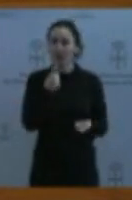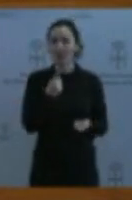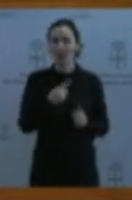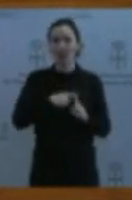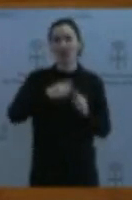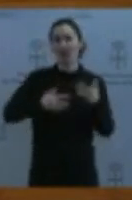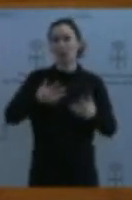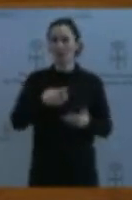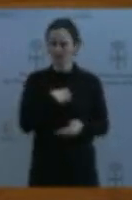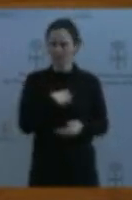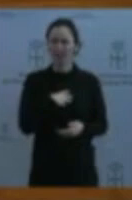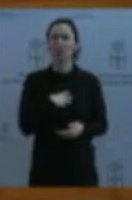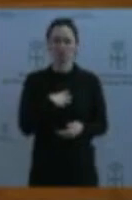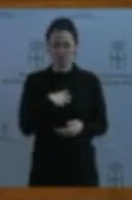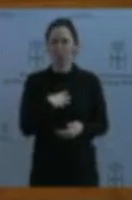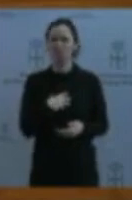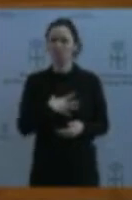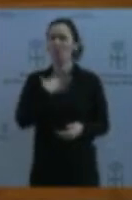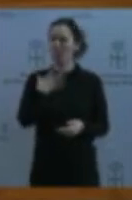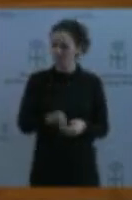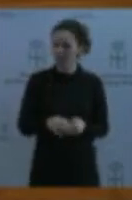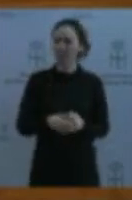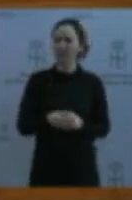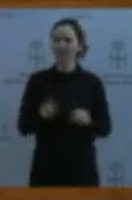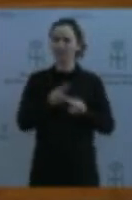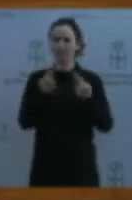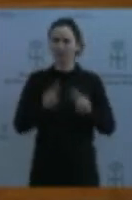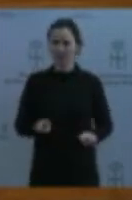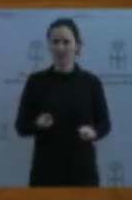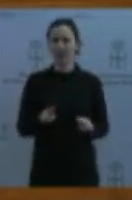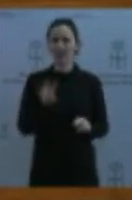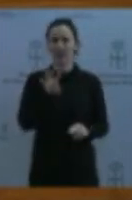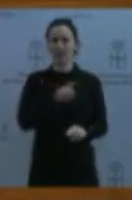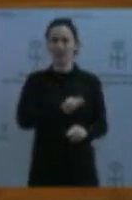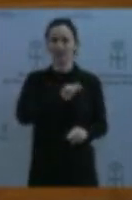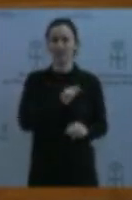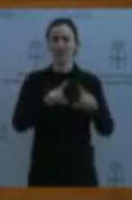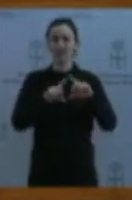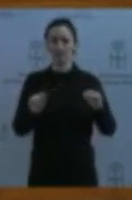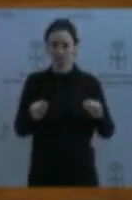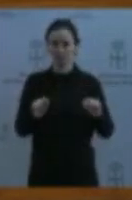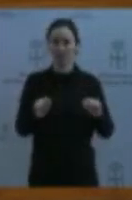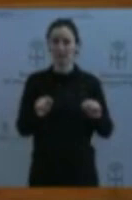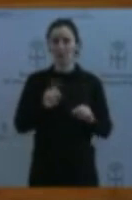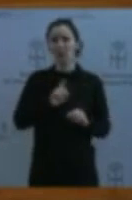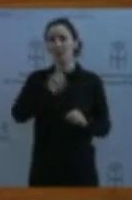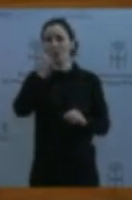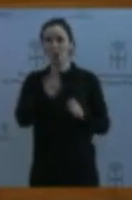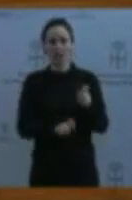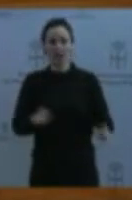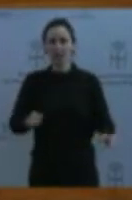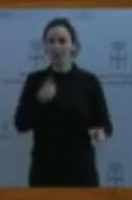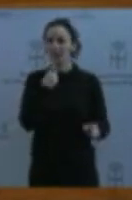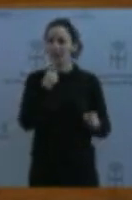no solamente internacional, estatal, sino también en Asturias, pioneros que demuestran que a través de técnicas, por ejemplo, de matching, es posible